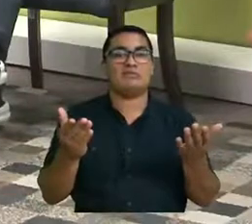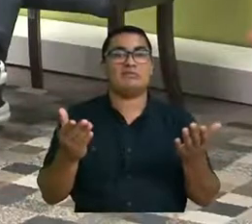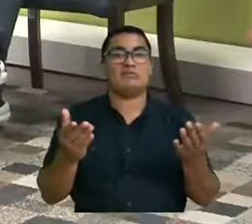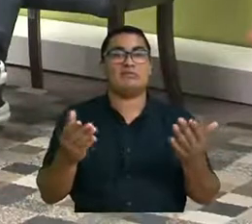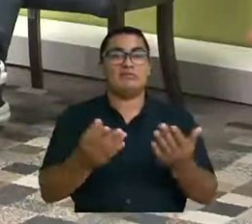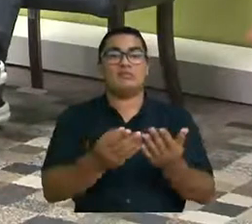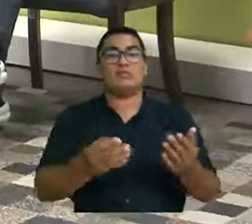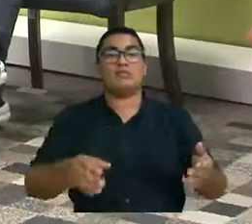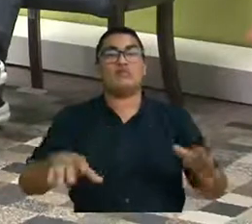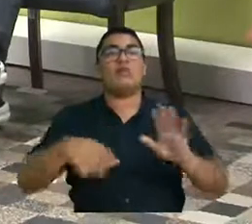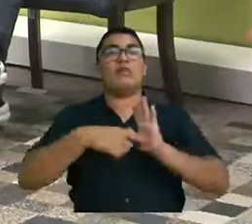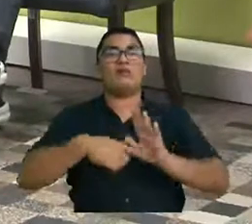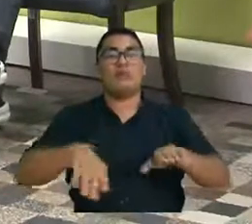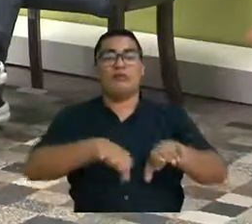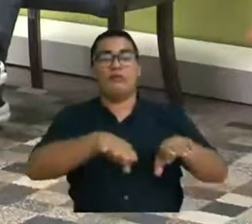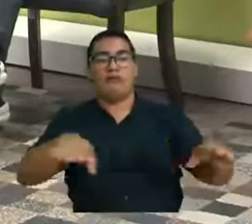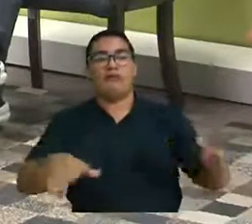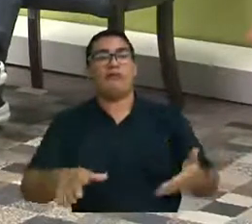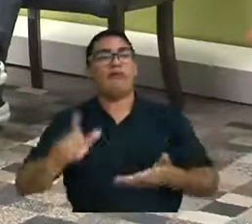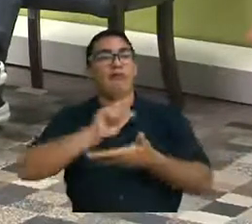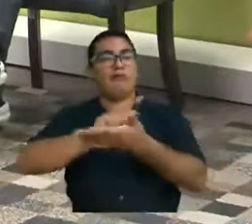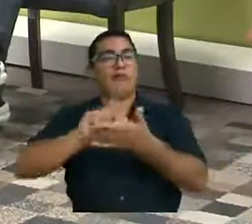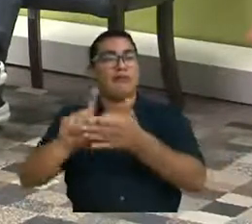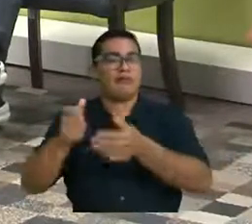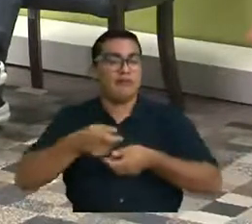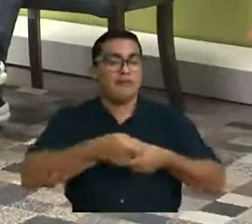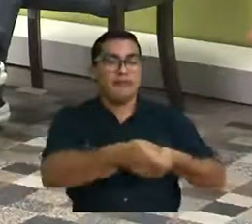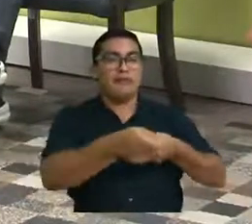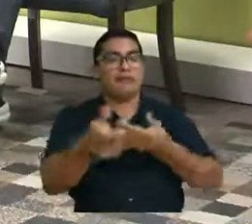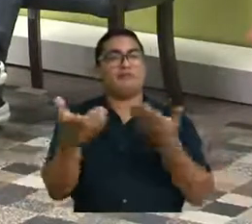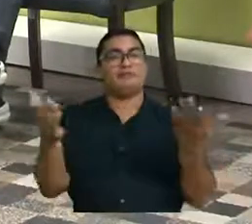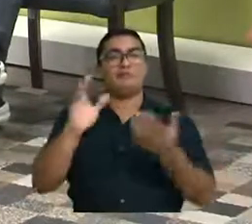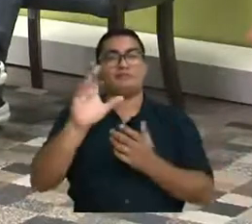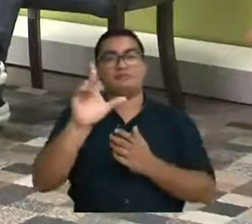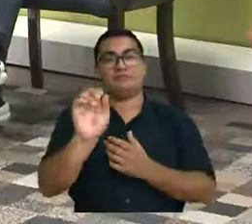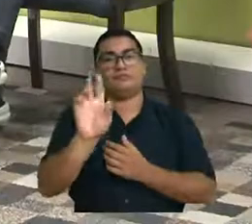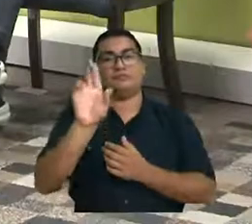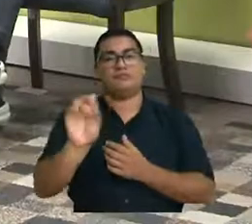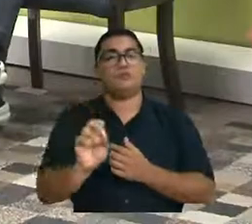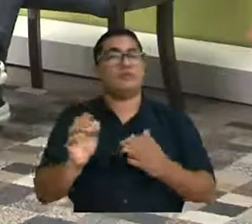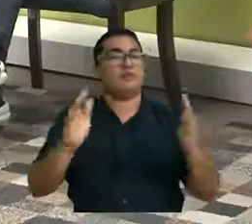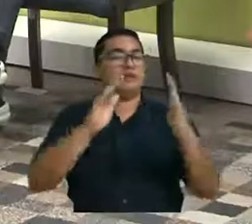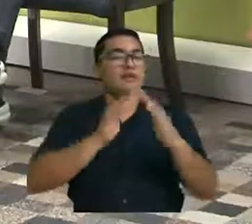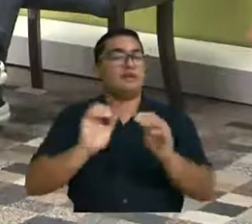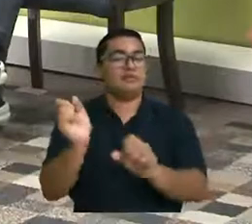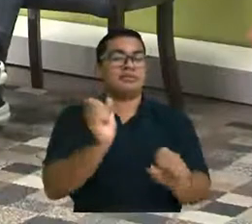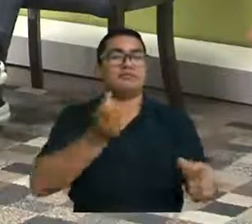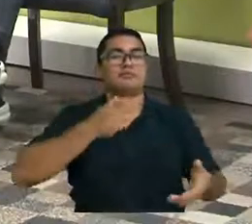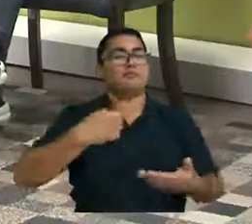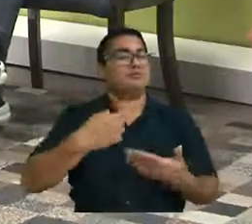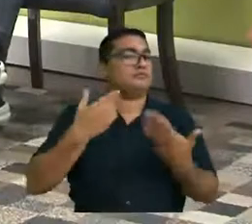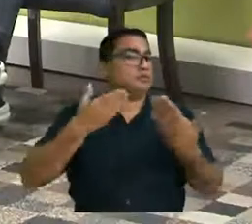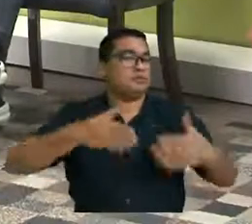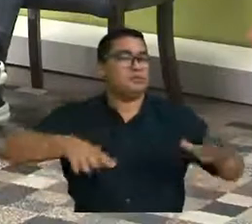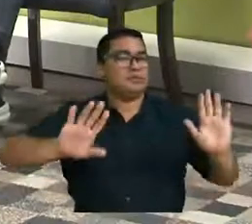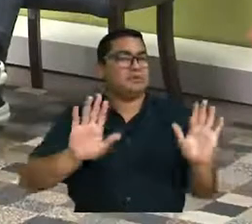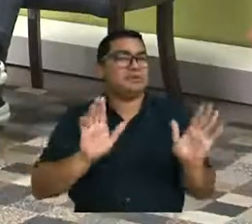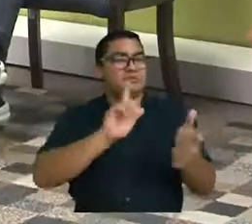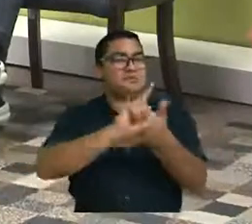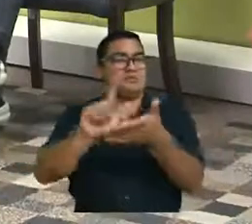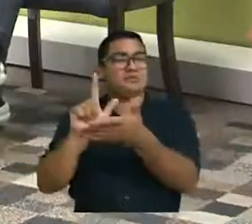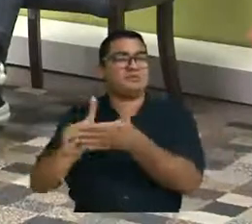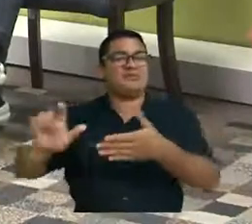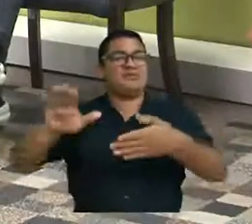es nuevo. No es nuevo el uso del cloro en Nicaragua, porque siempre lo usan las amas de casa para desinfectar todas